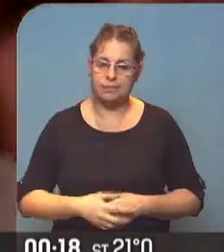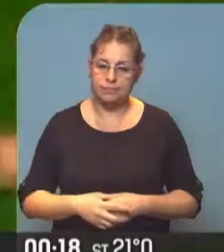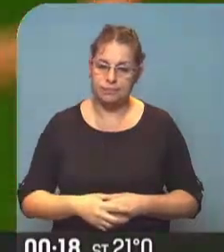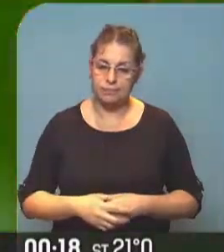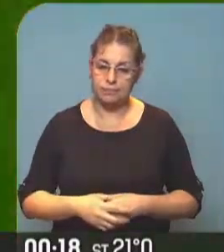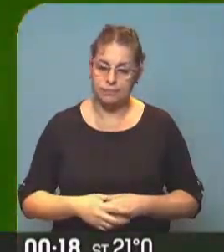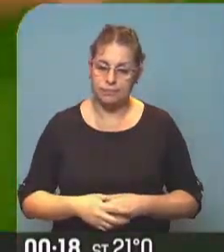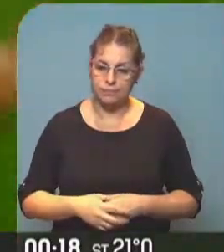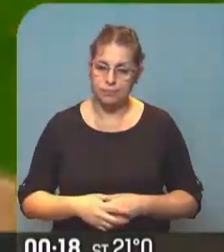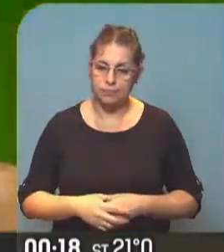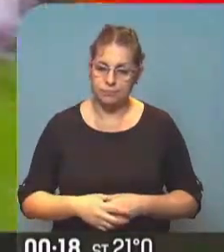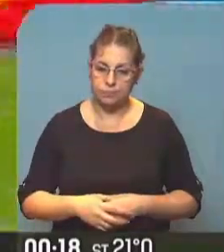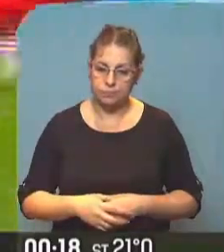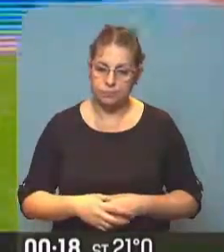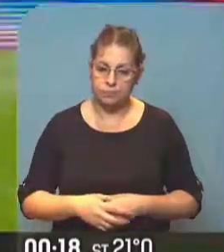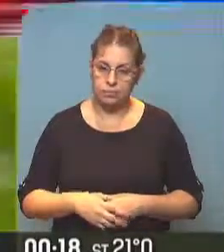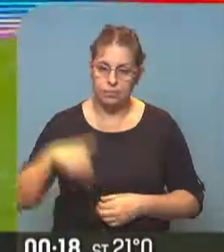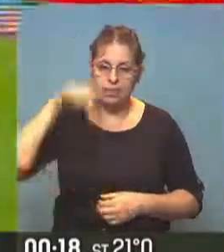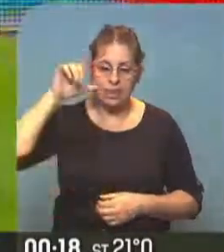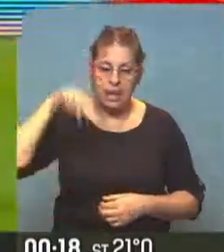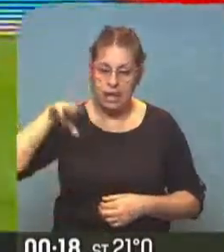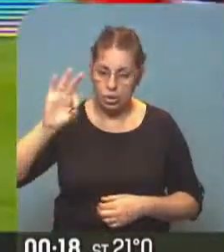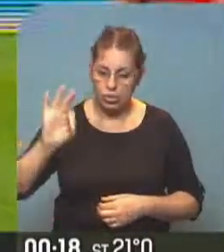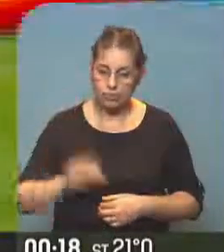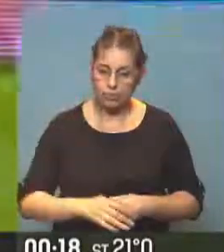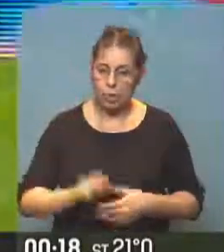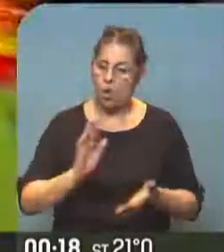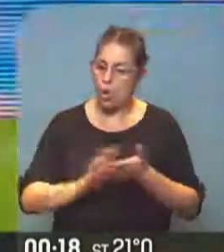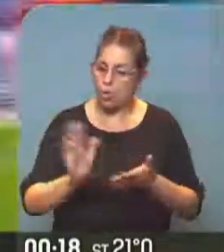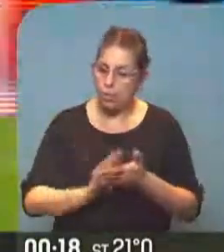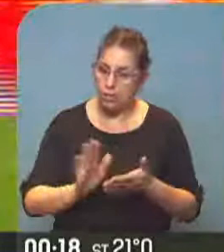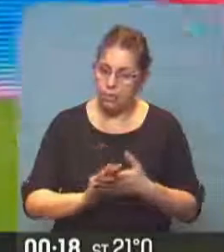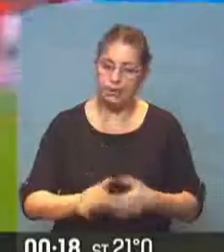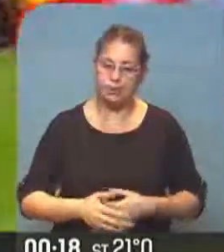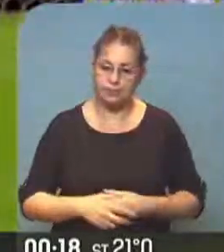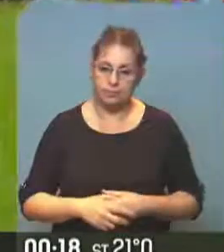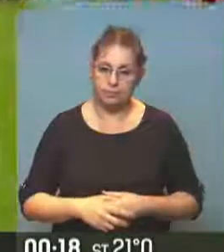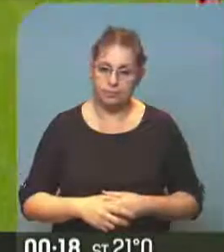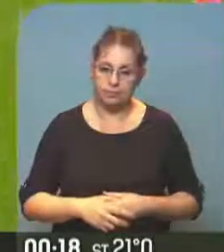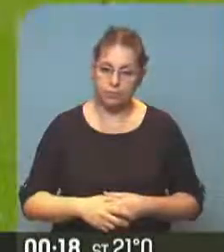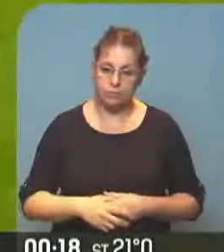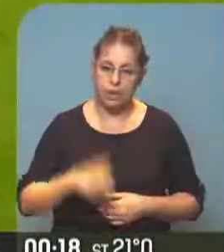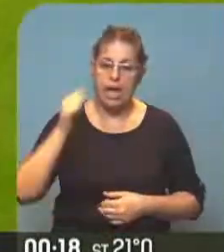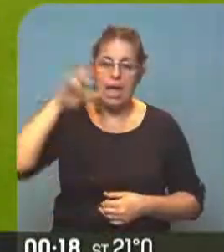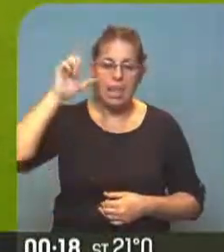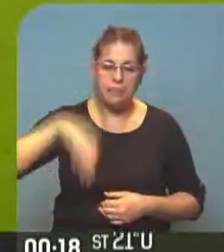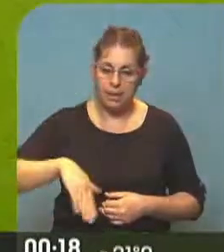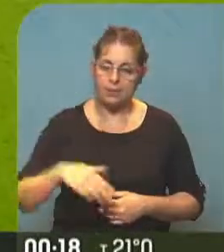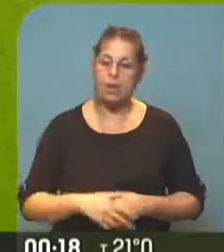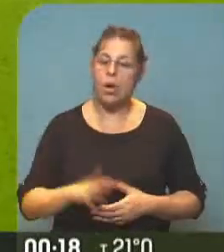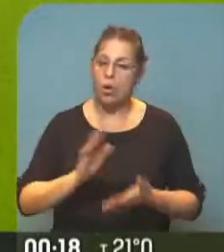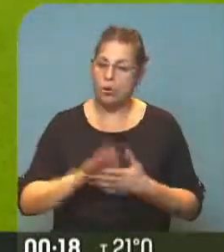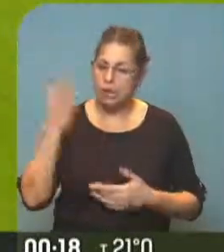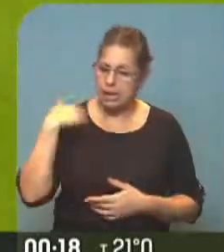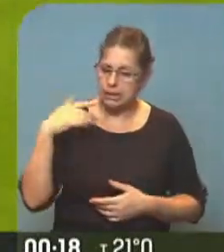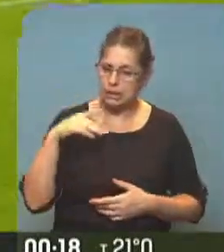Y alemán para Melano. Y otra vez Cristian Alemán. Había